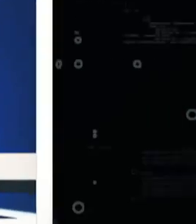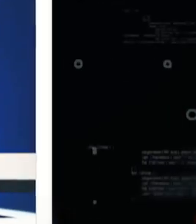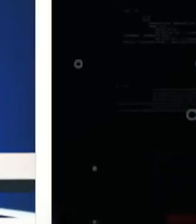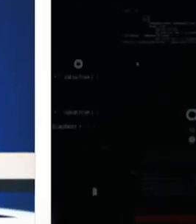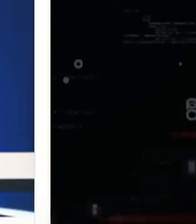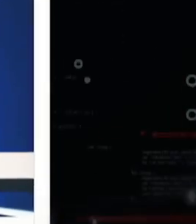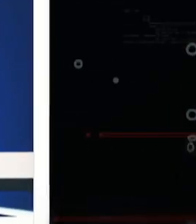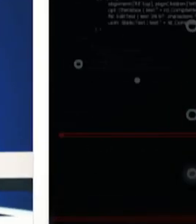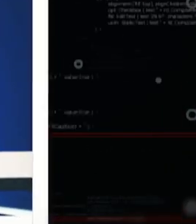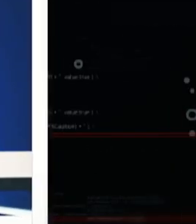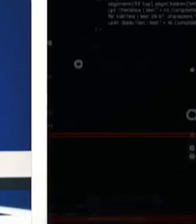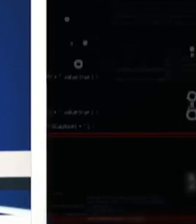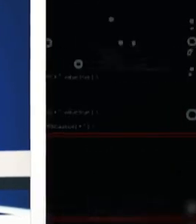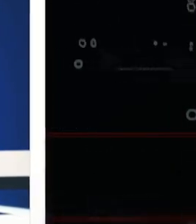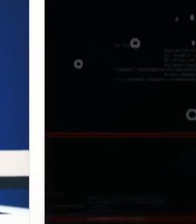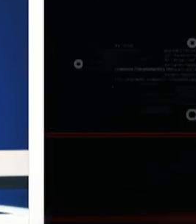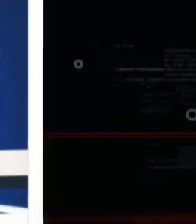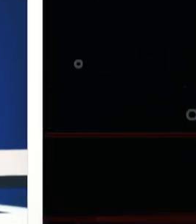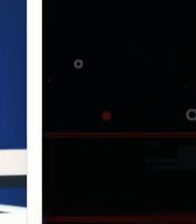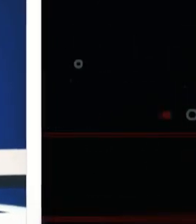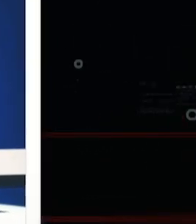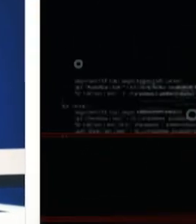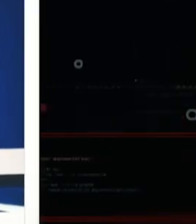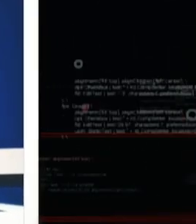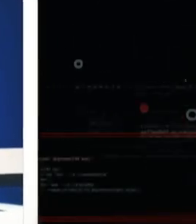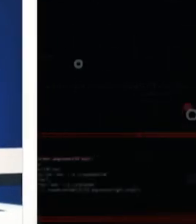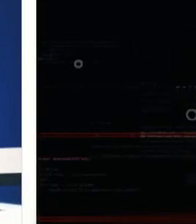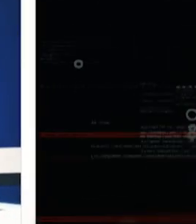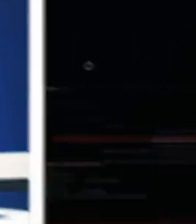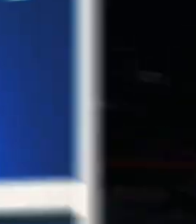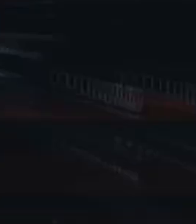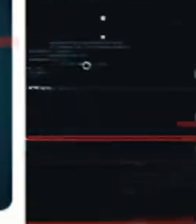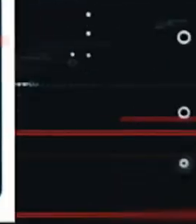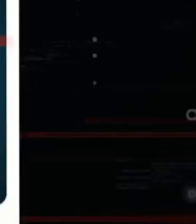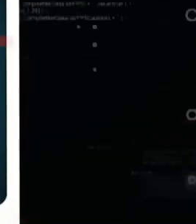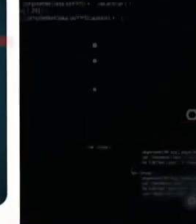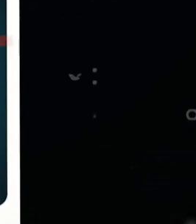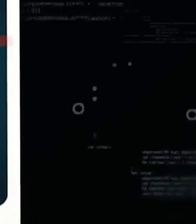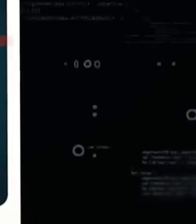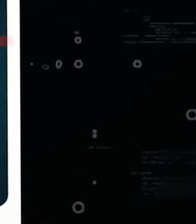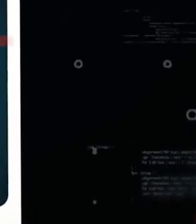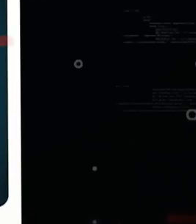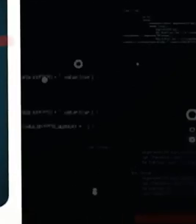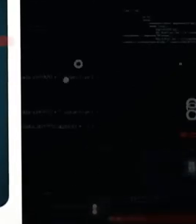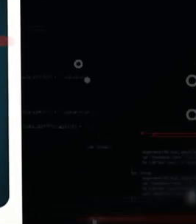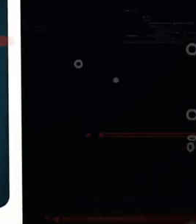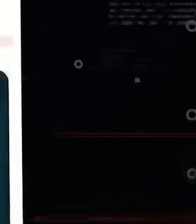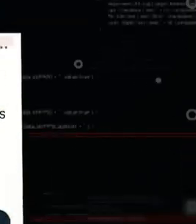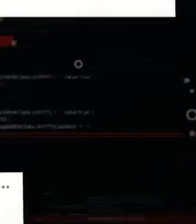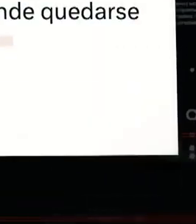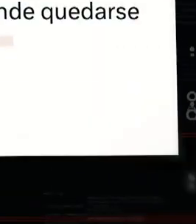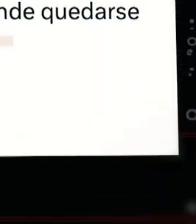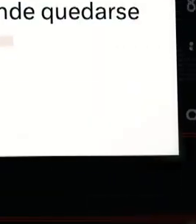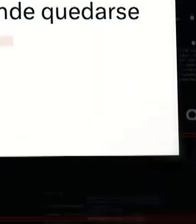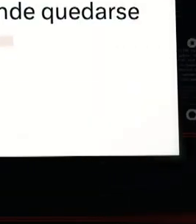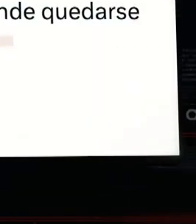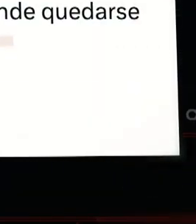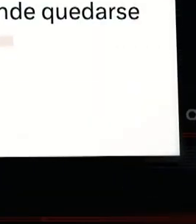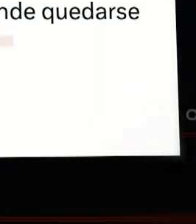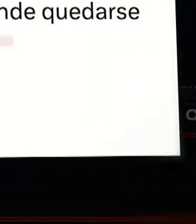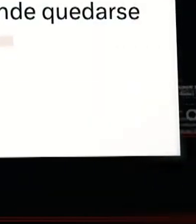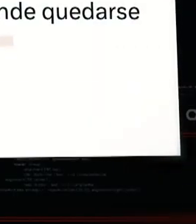los ahorros de los mexicanos. Políticos de oposición y periodistas aseguraron sin ningún sustento que la